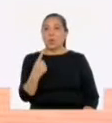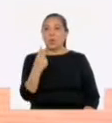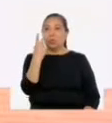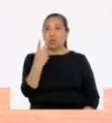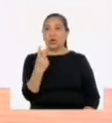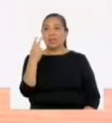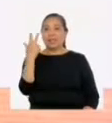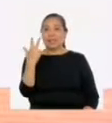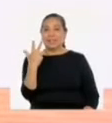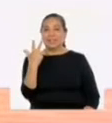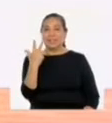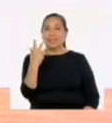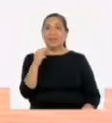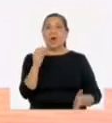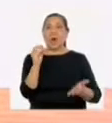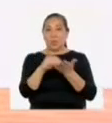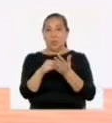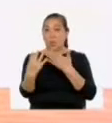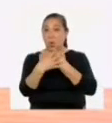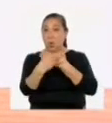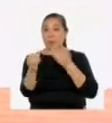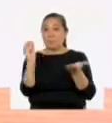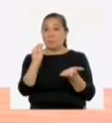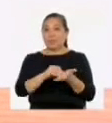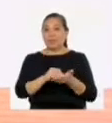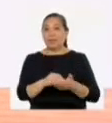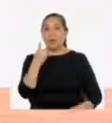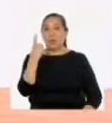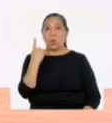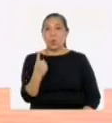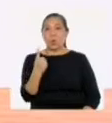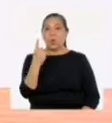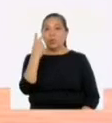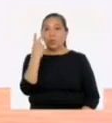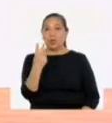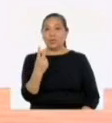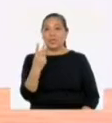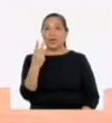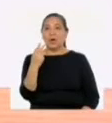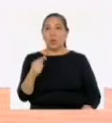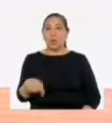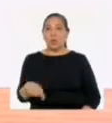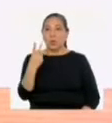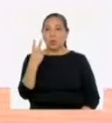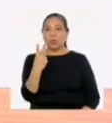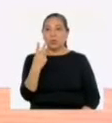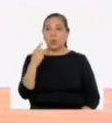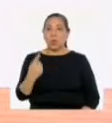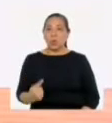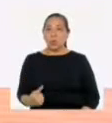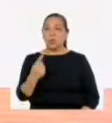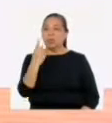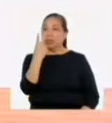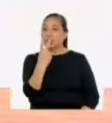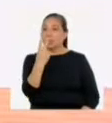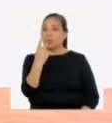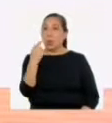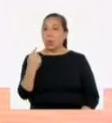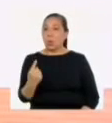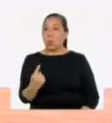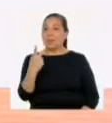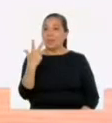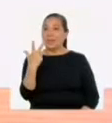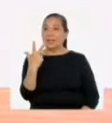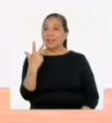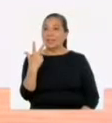Uno, dos, tres. Repítelo conmigo una vez más. Uno, dos, uno, dos. Uno,